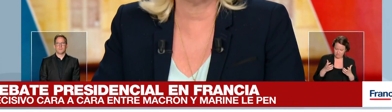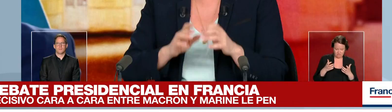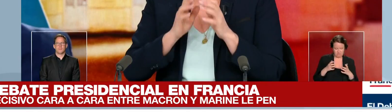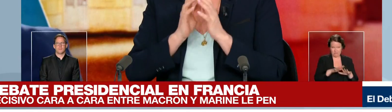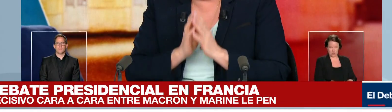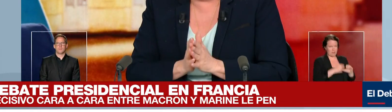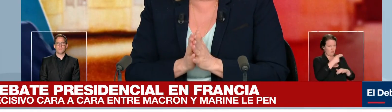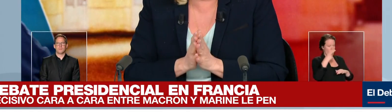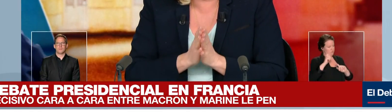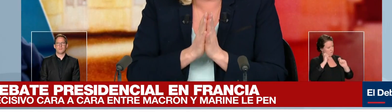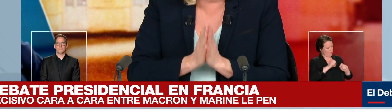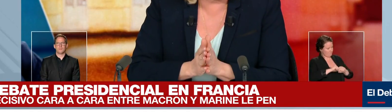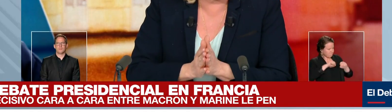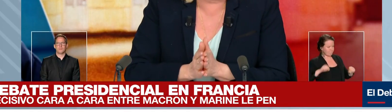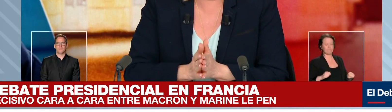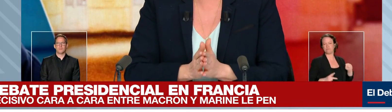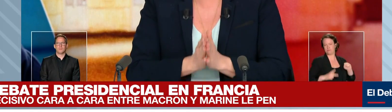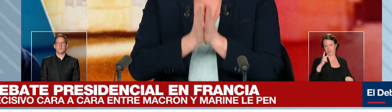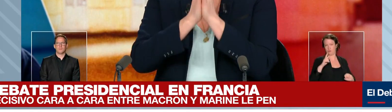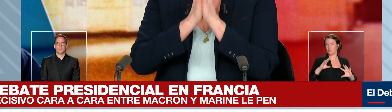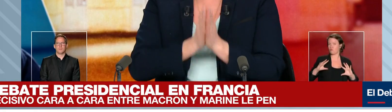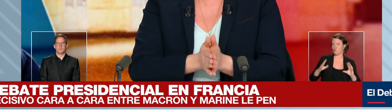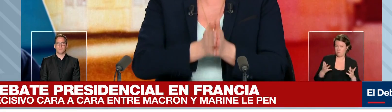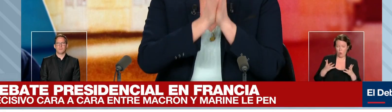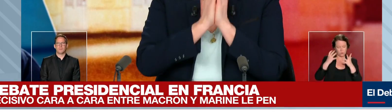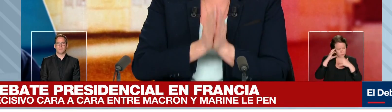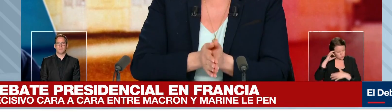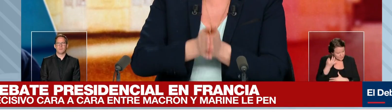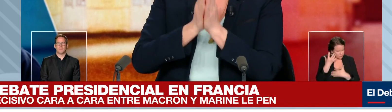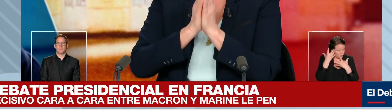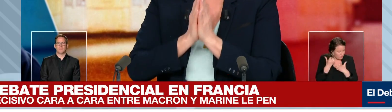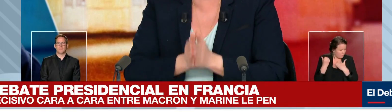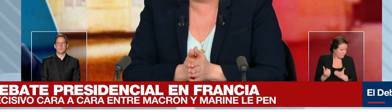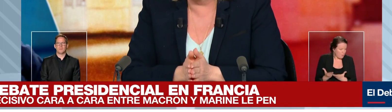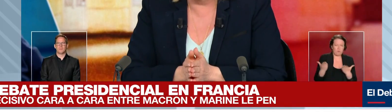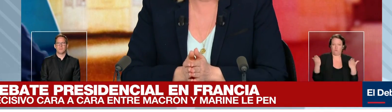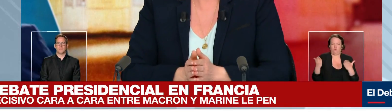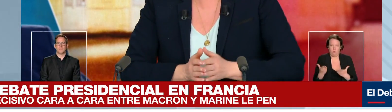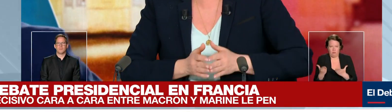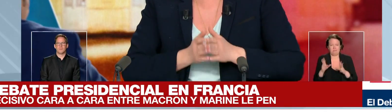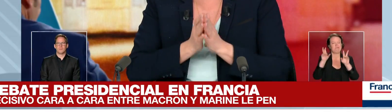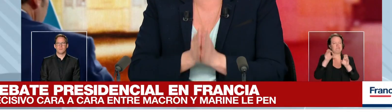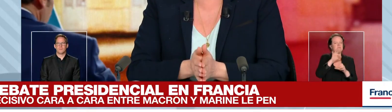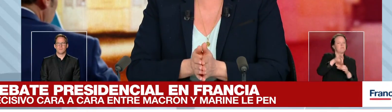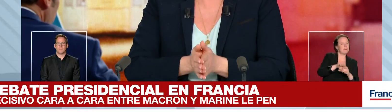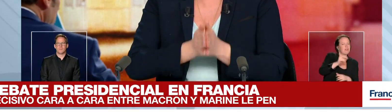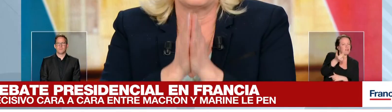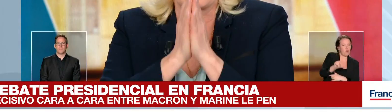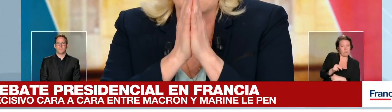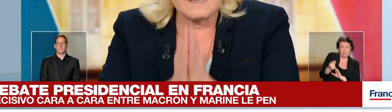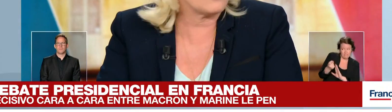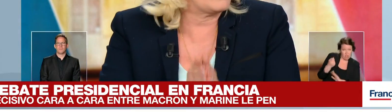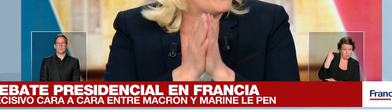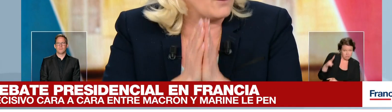más poder, pero sobre todo con la implantación efectiva del referendo de iniciativa ciudadana.